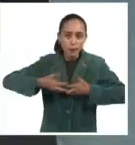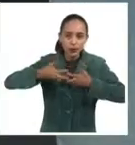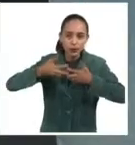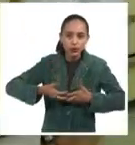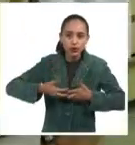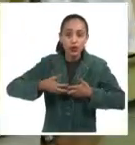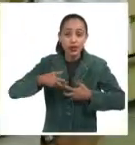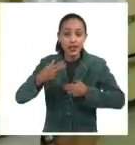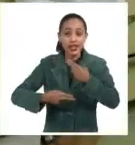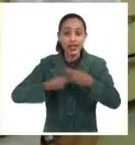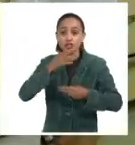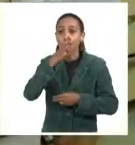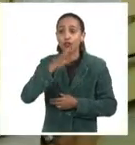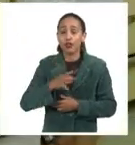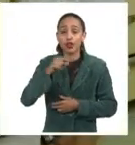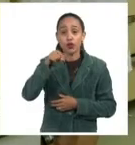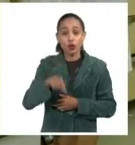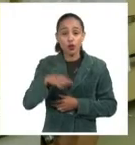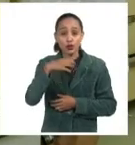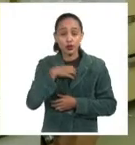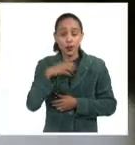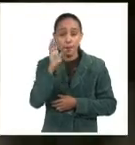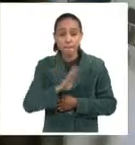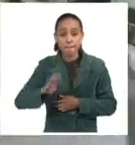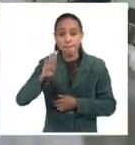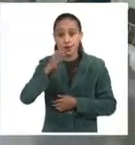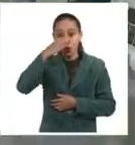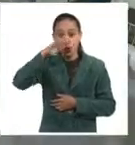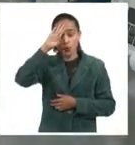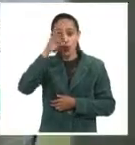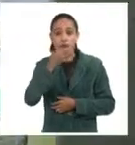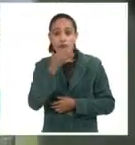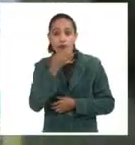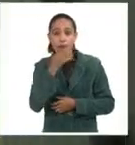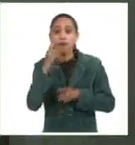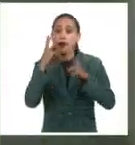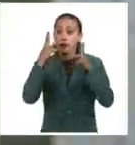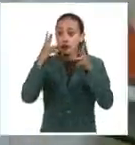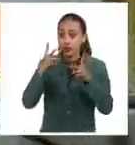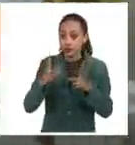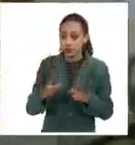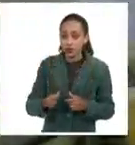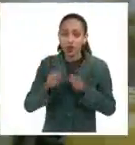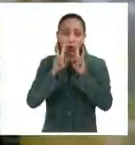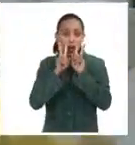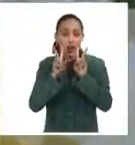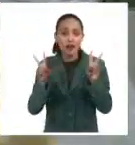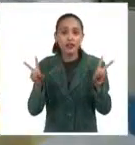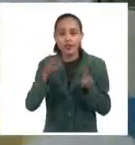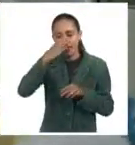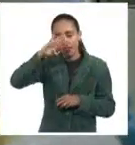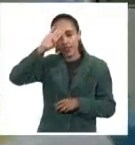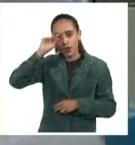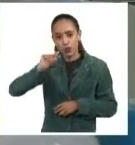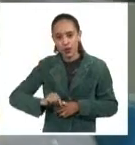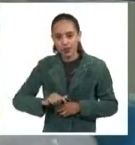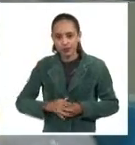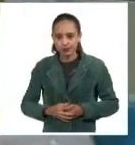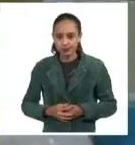gestó Fidel y que hoy agrupa BioCuba Pharma con resultados tangibles en la vida de los cubanos.